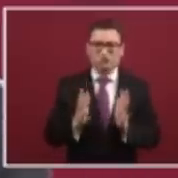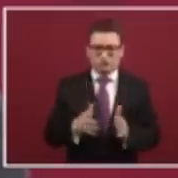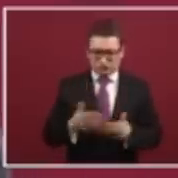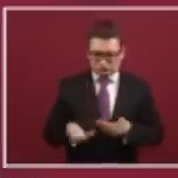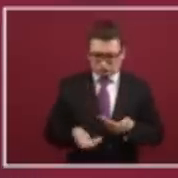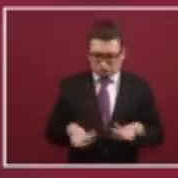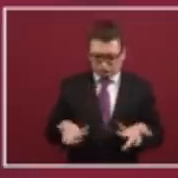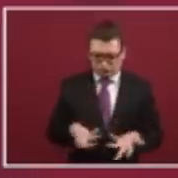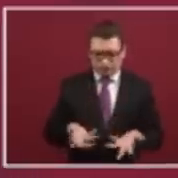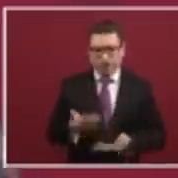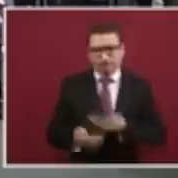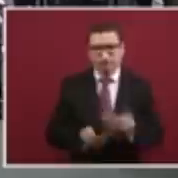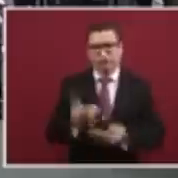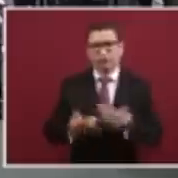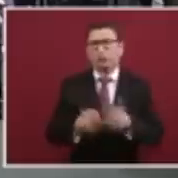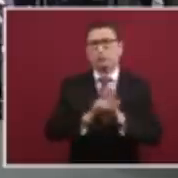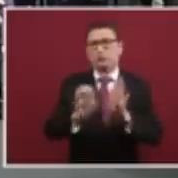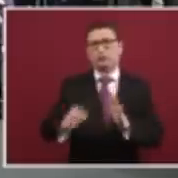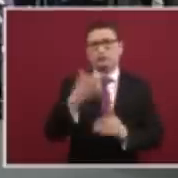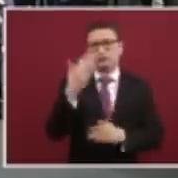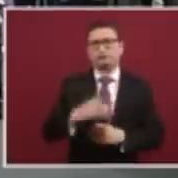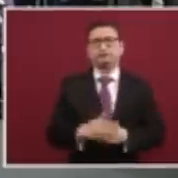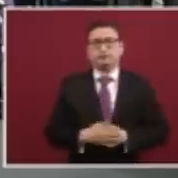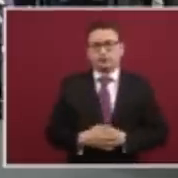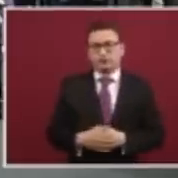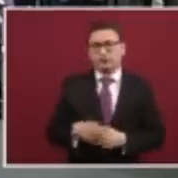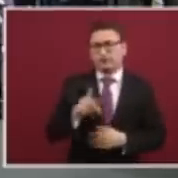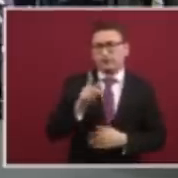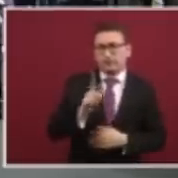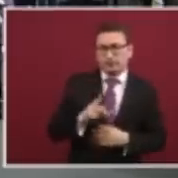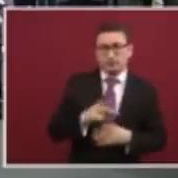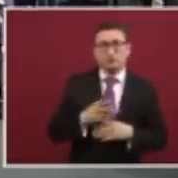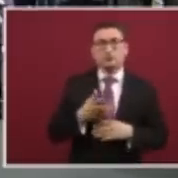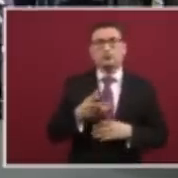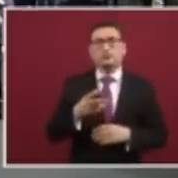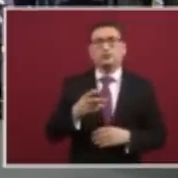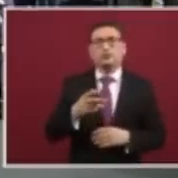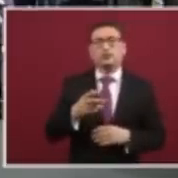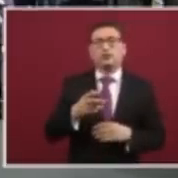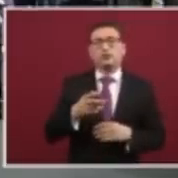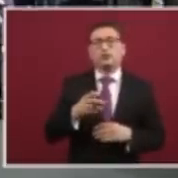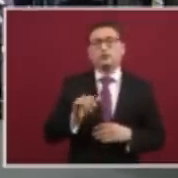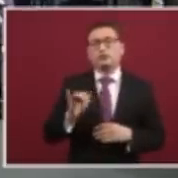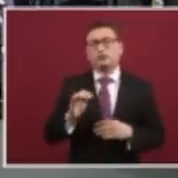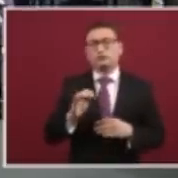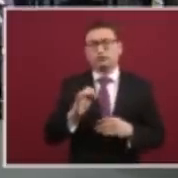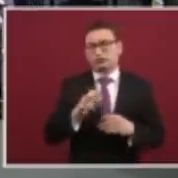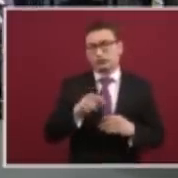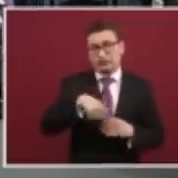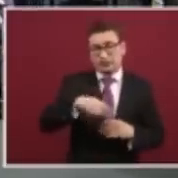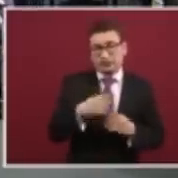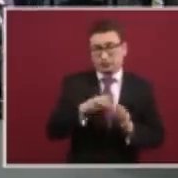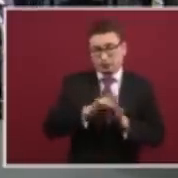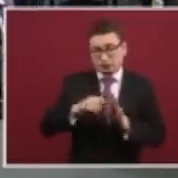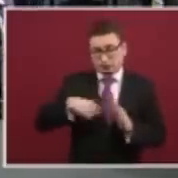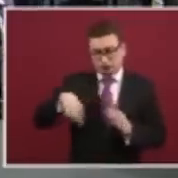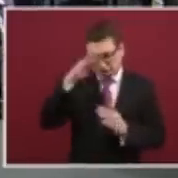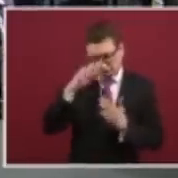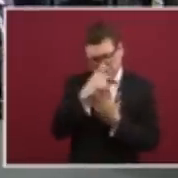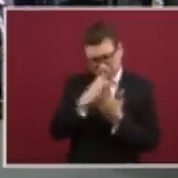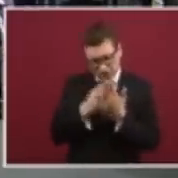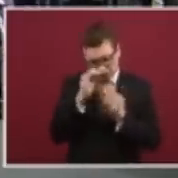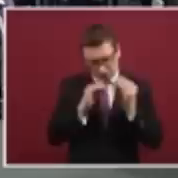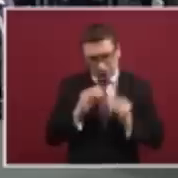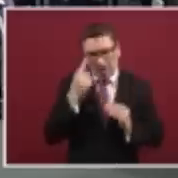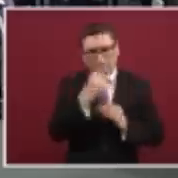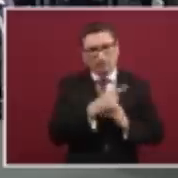por ejemplo, el plan anticorrupción, y va bien, a pesar